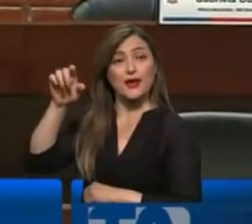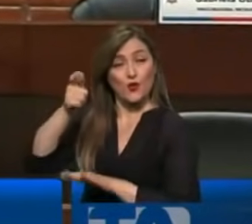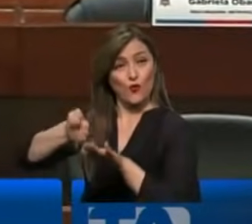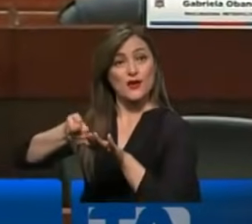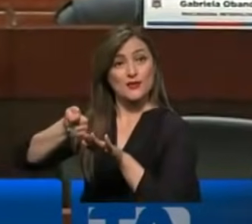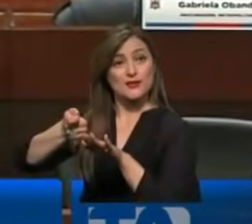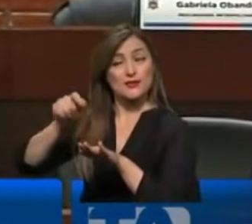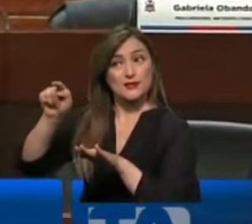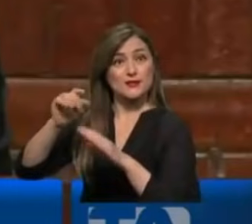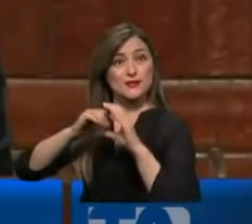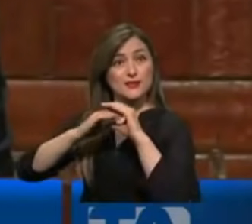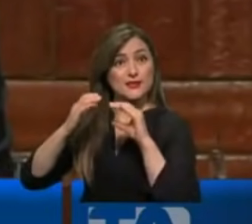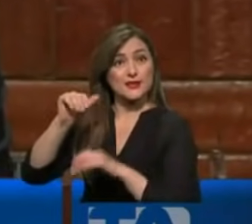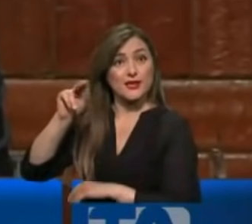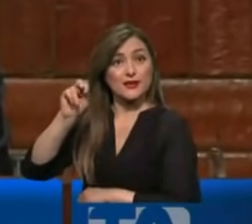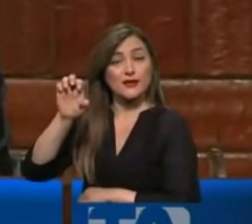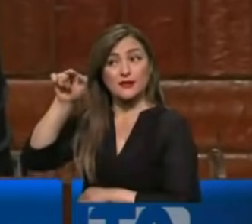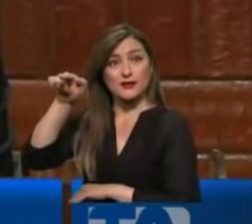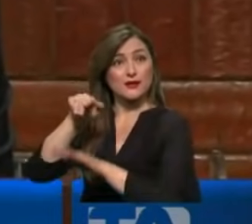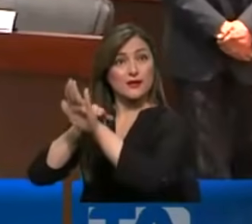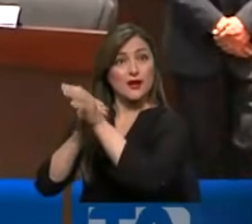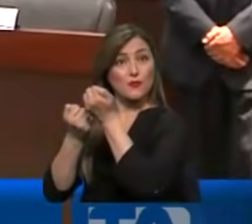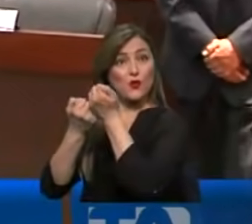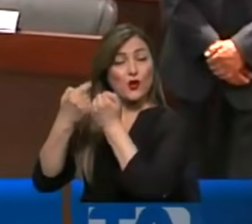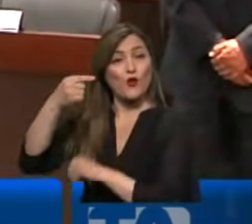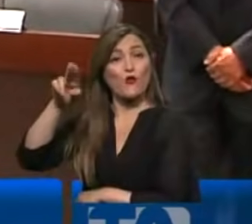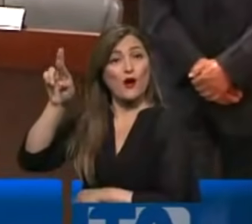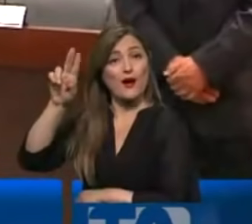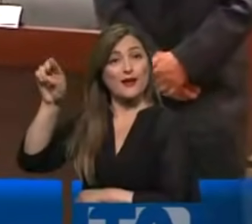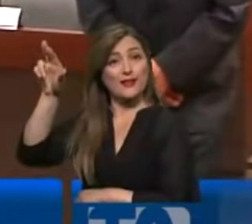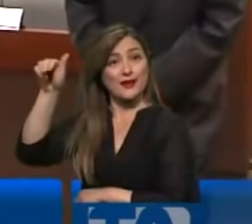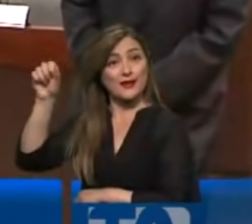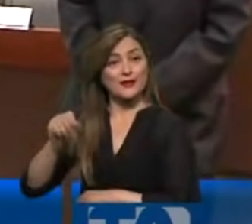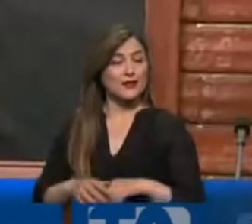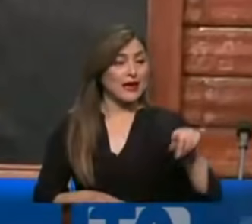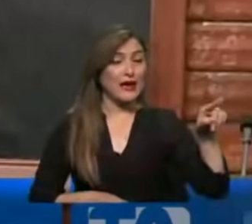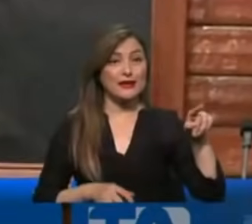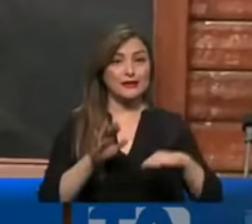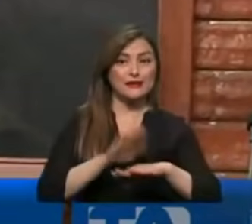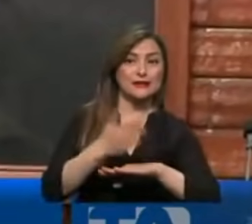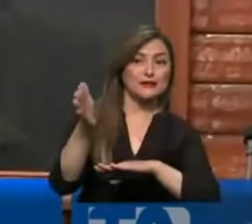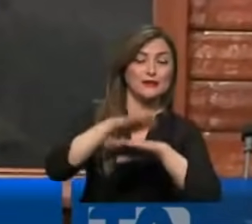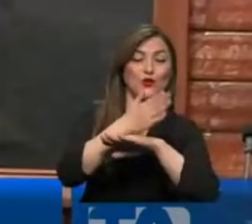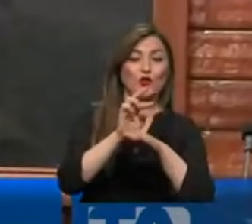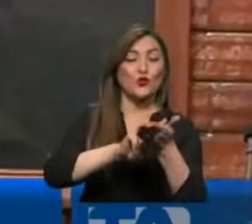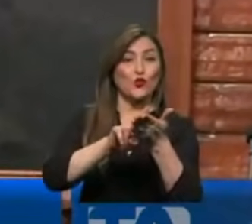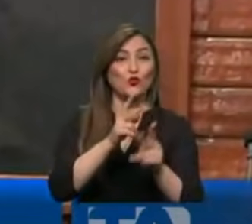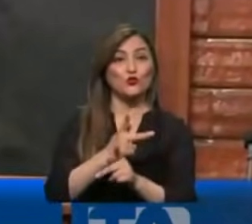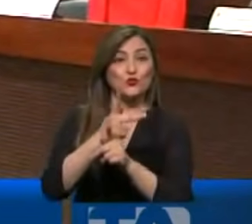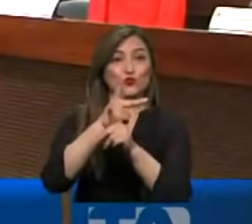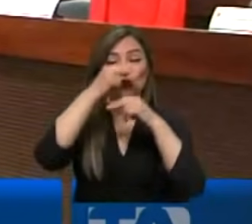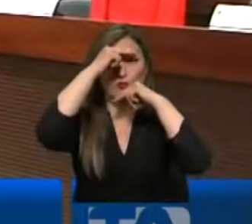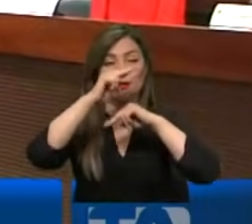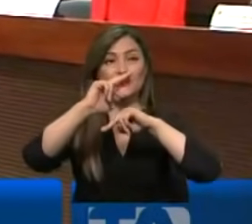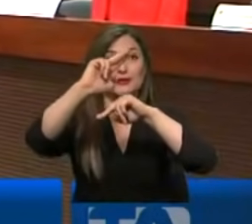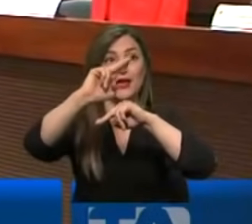acredita la misma condición, este último convocó a una sesión del Consejo en homenaje a los próceres del